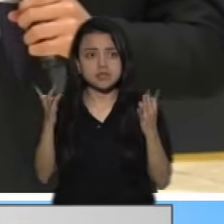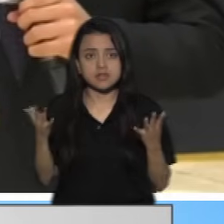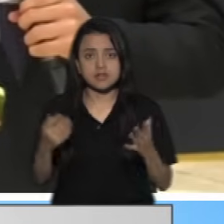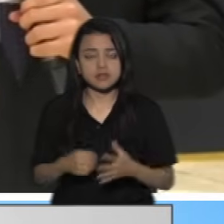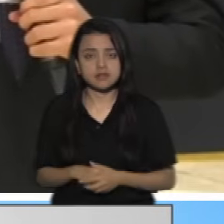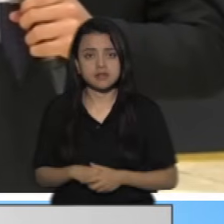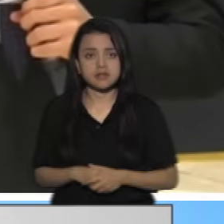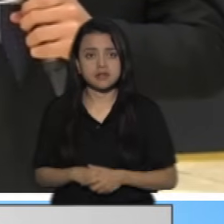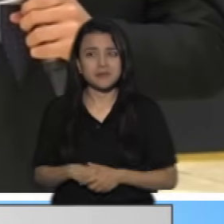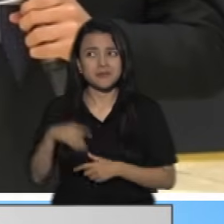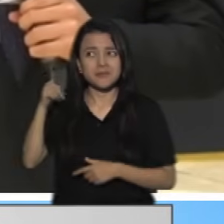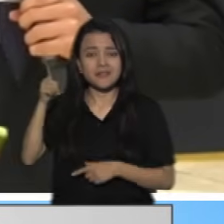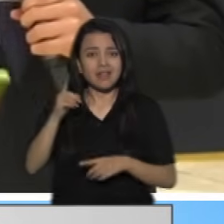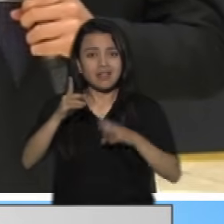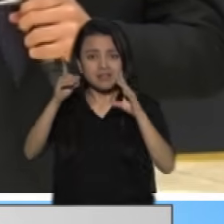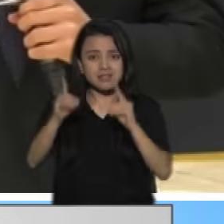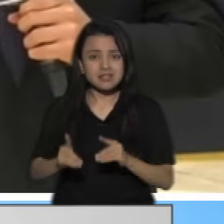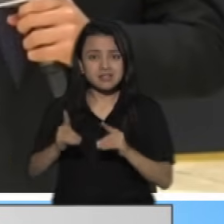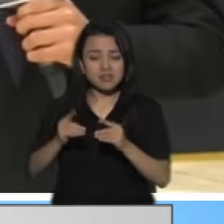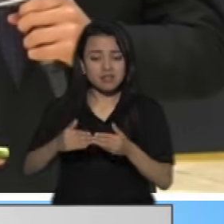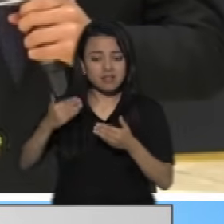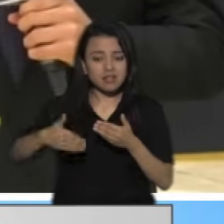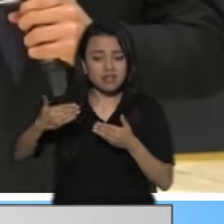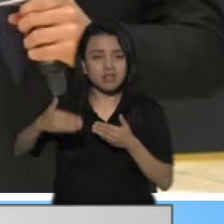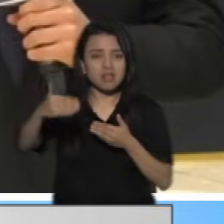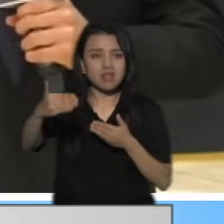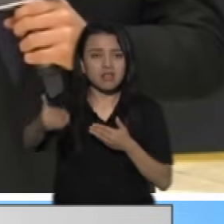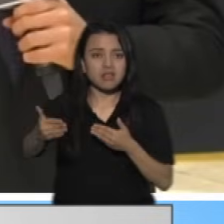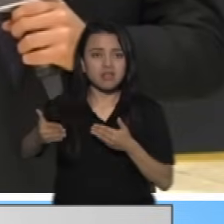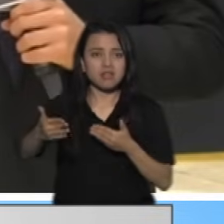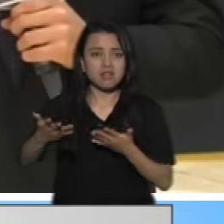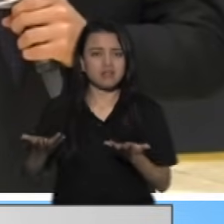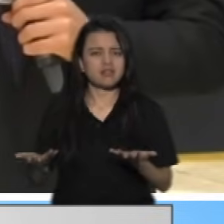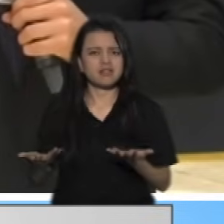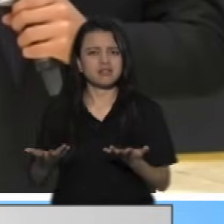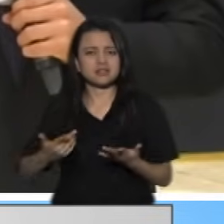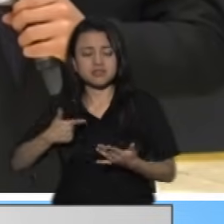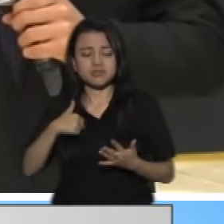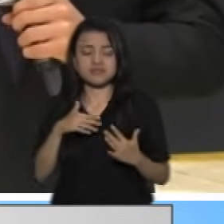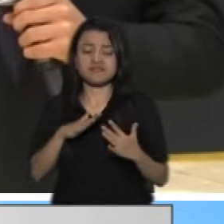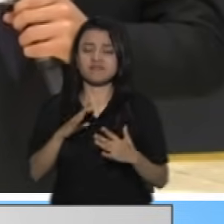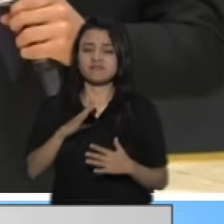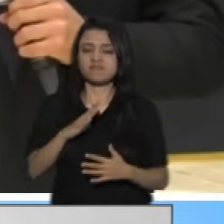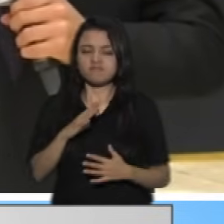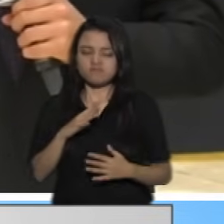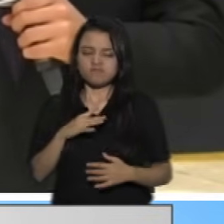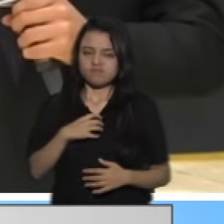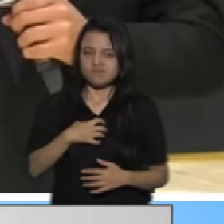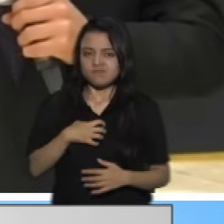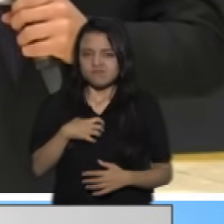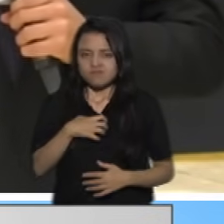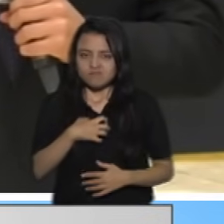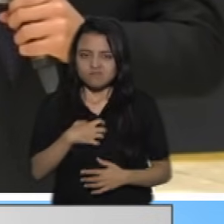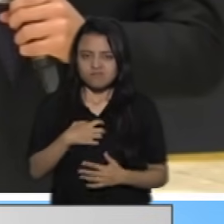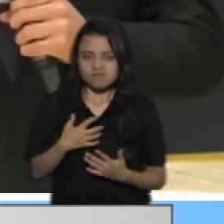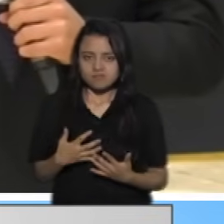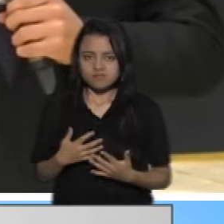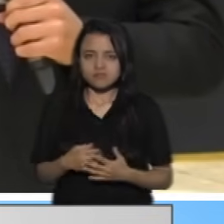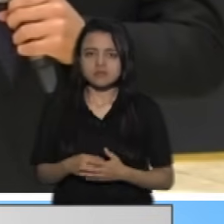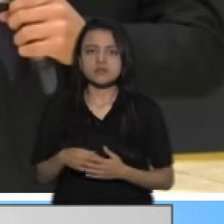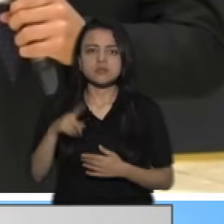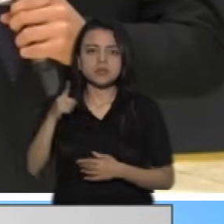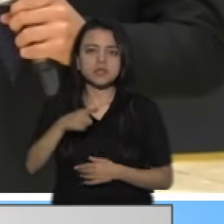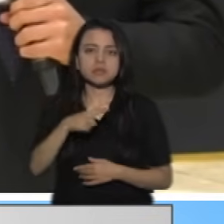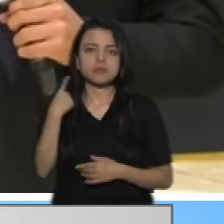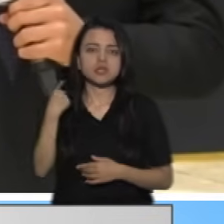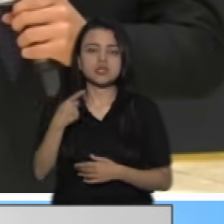todas las decisiones que tomó y que está tomando y las intenciones que tiene son por, como lo dijo ella, sacarse el clavo, por haber perdido las elecciones de la alcaldía en el 2019